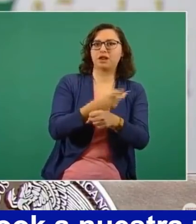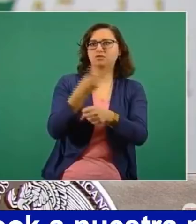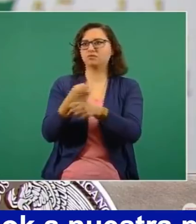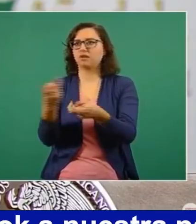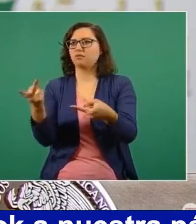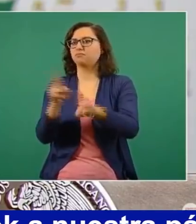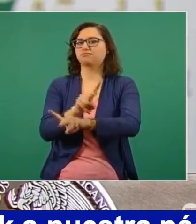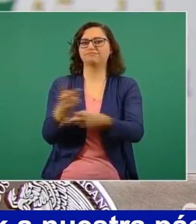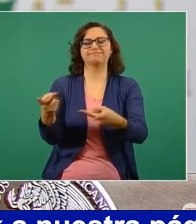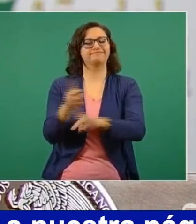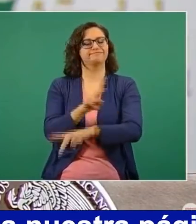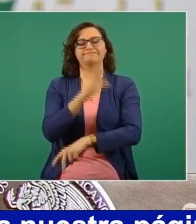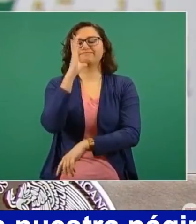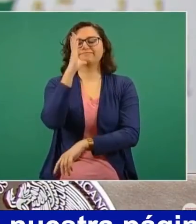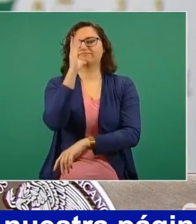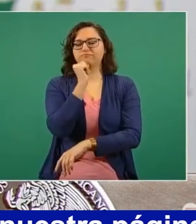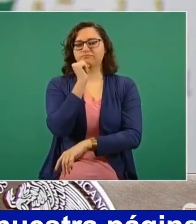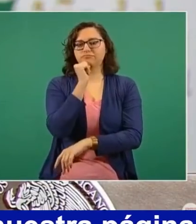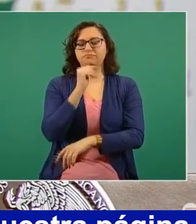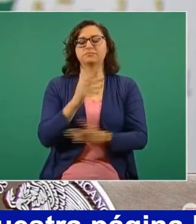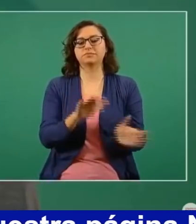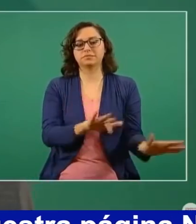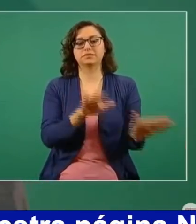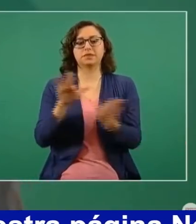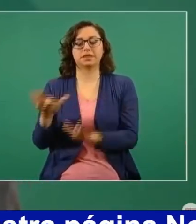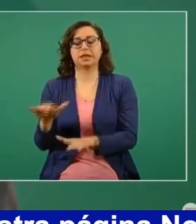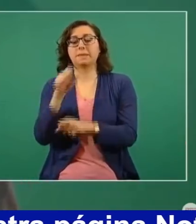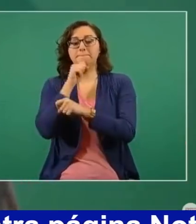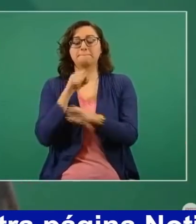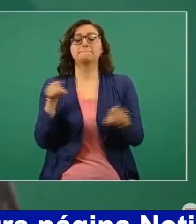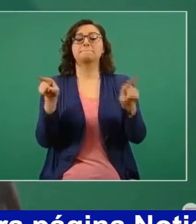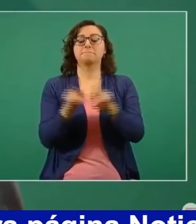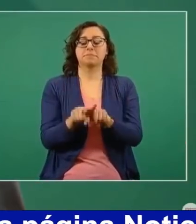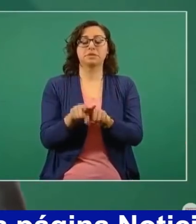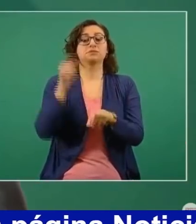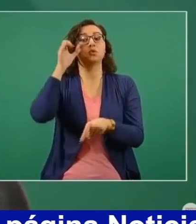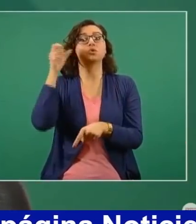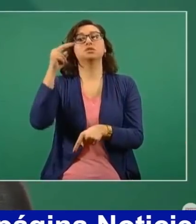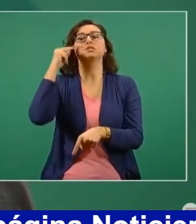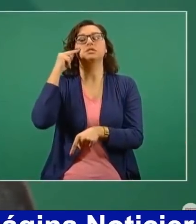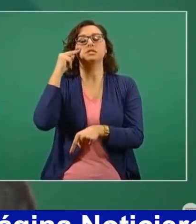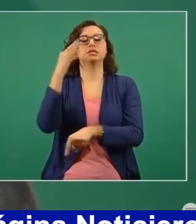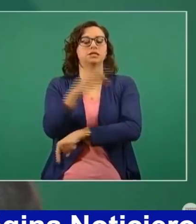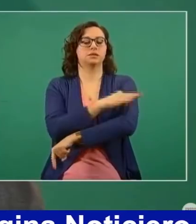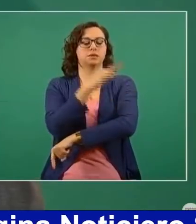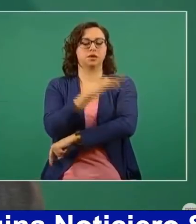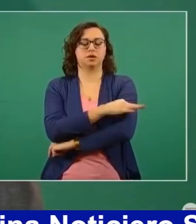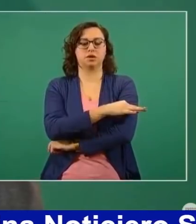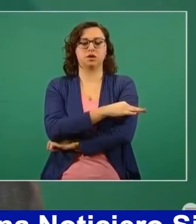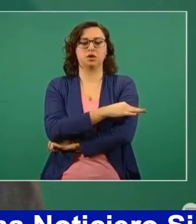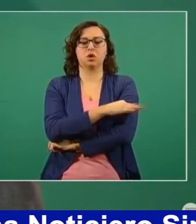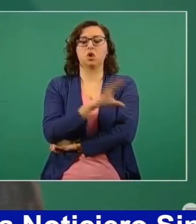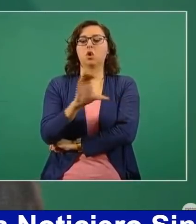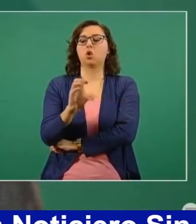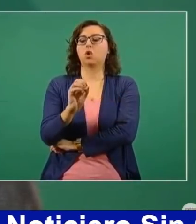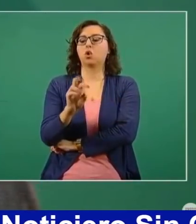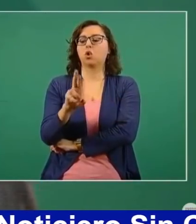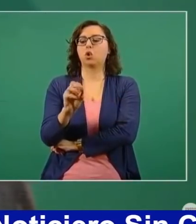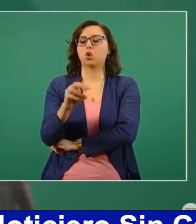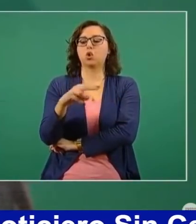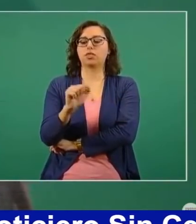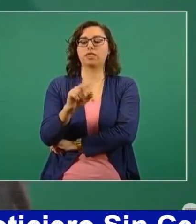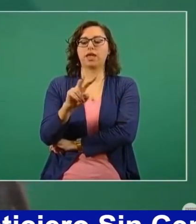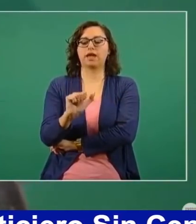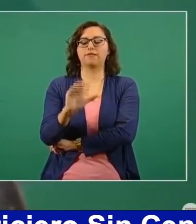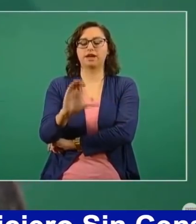la vacuna, una de las 2 vacunas chinas, Coronavac es el nombre del producto, Sinovac de la compañía,